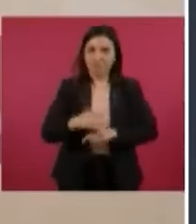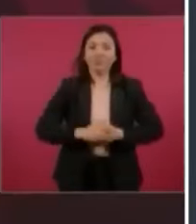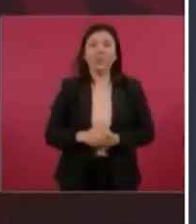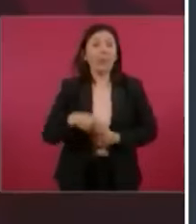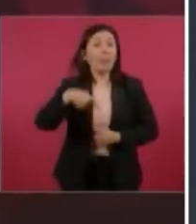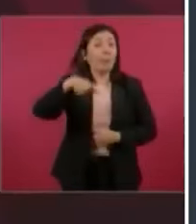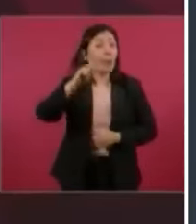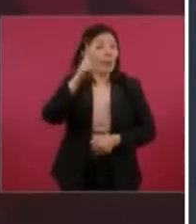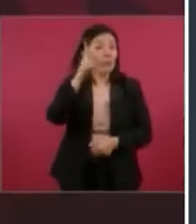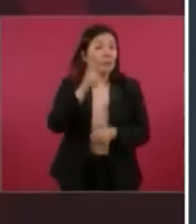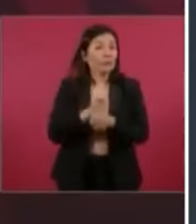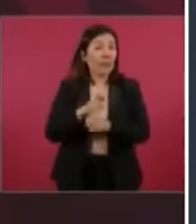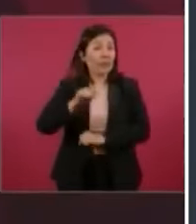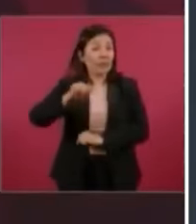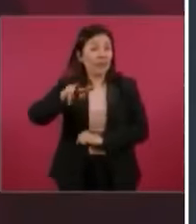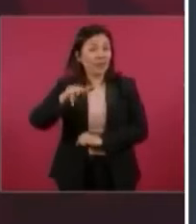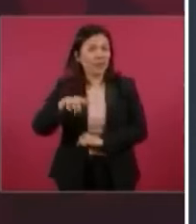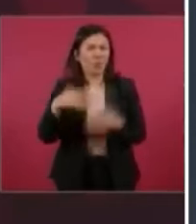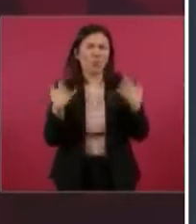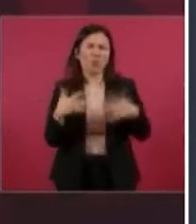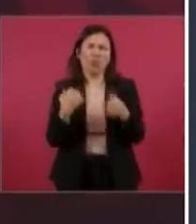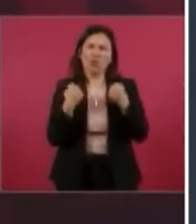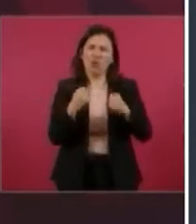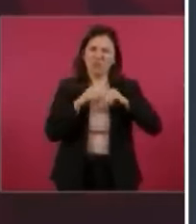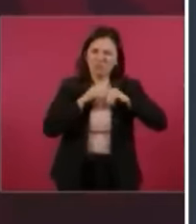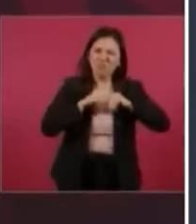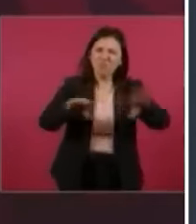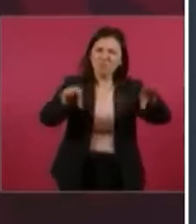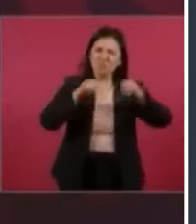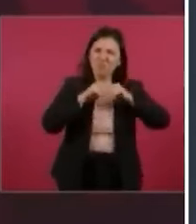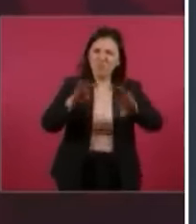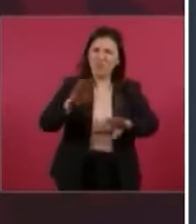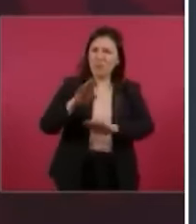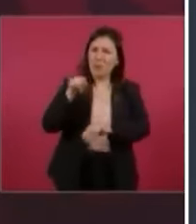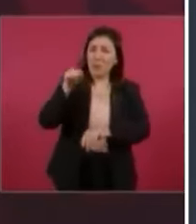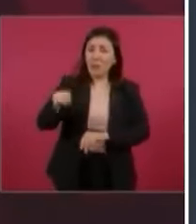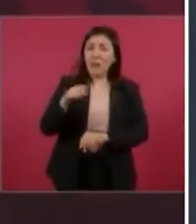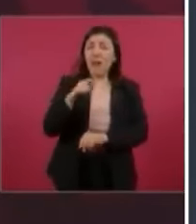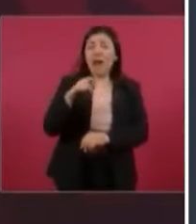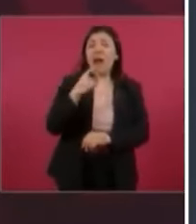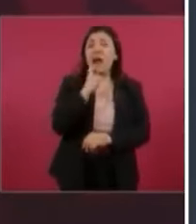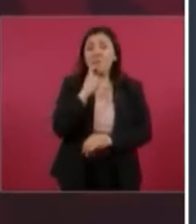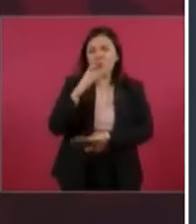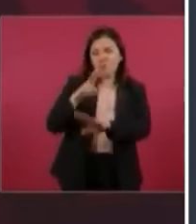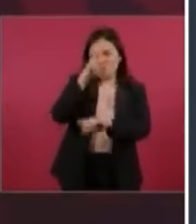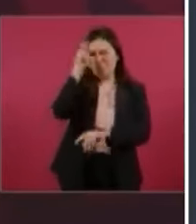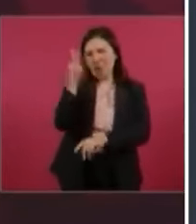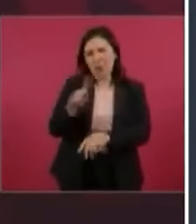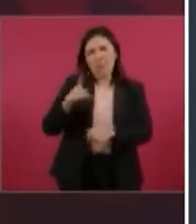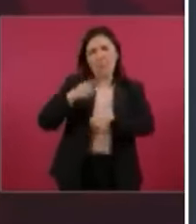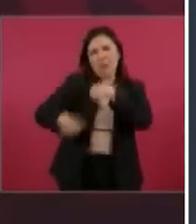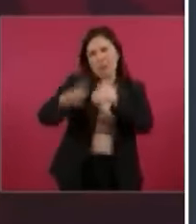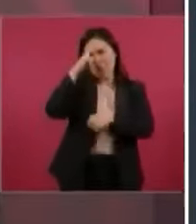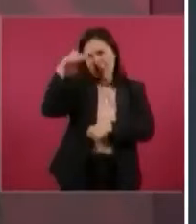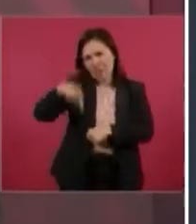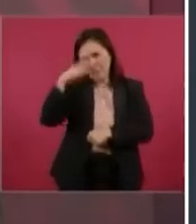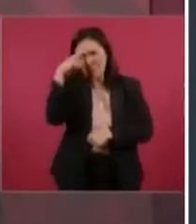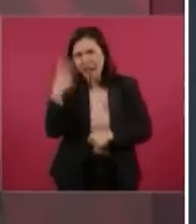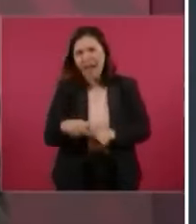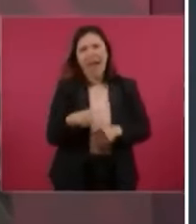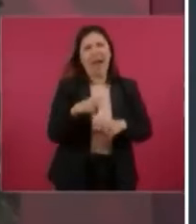sus logros y criticar a sus enemigos reales y percibidos especialmente los que estamos en los medios de